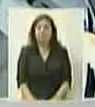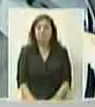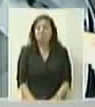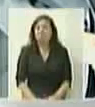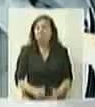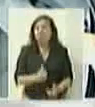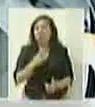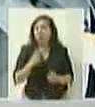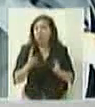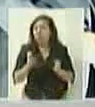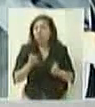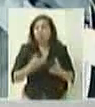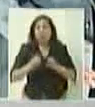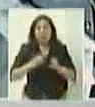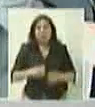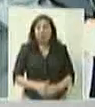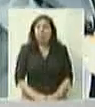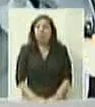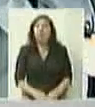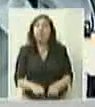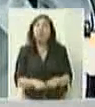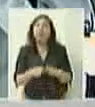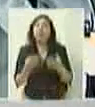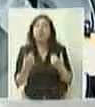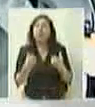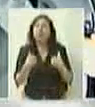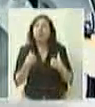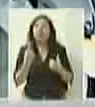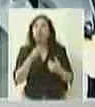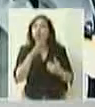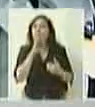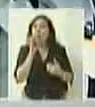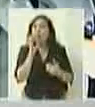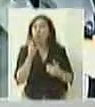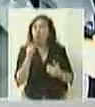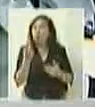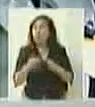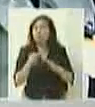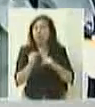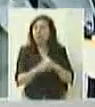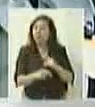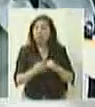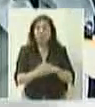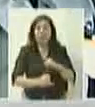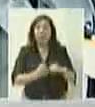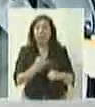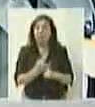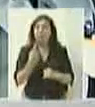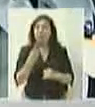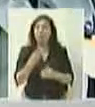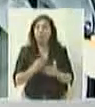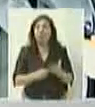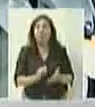Bueno, pero ese es un tema de los medios de comunicación. La cobertura que tiene la primera dama, no solamente a nivel nacional, sino internacional, es